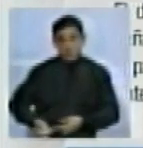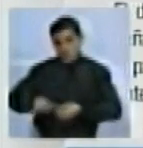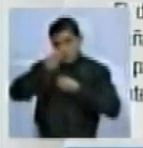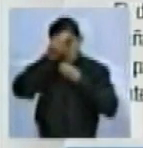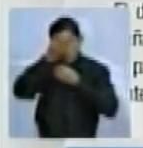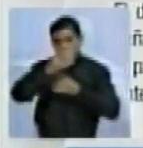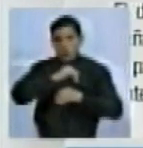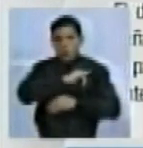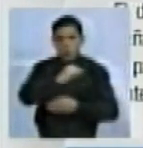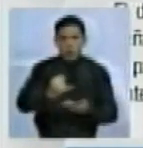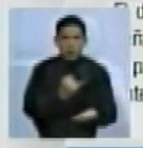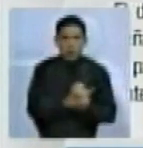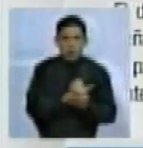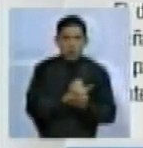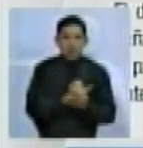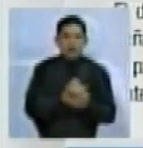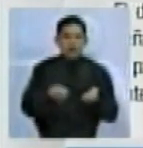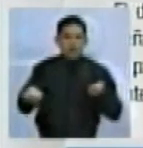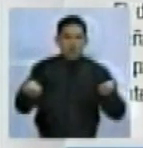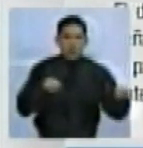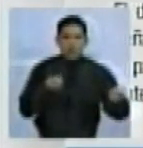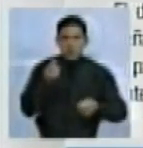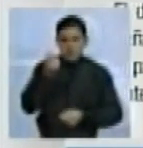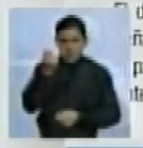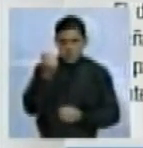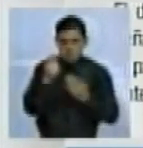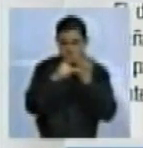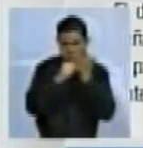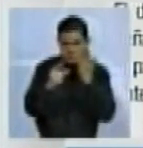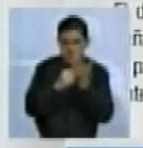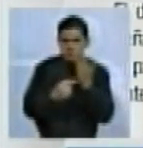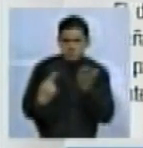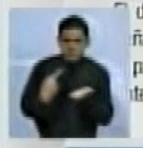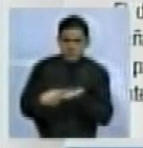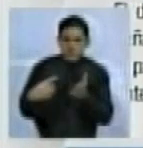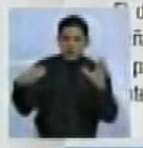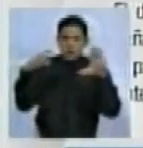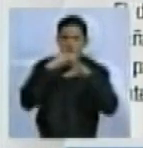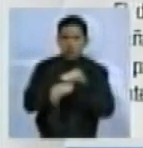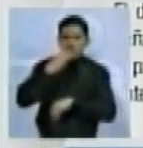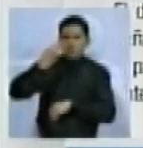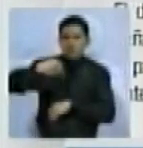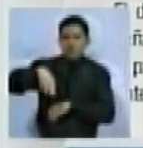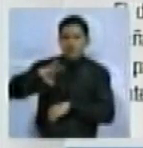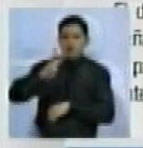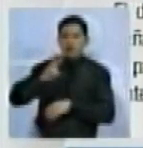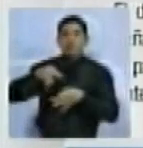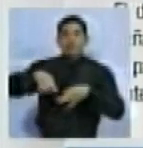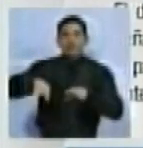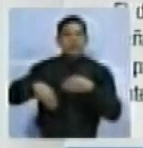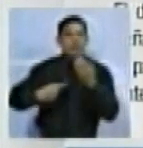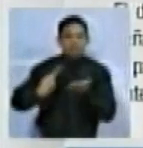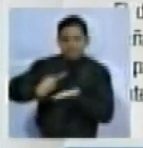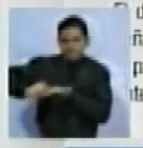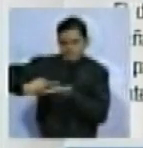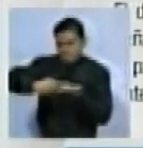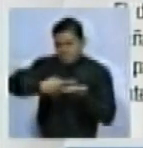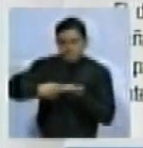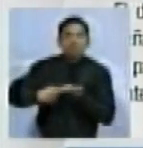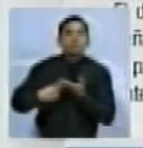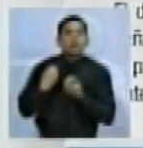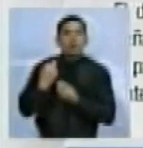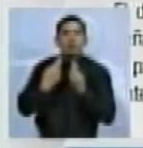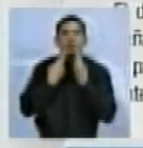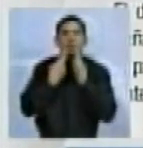la Junta de Política y Regulación Monetaria y Financiera sesionó la noche del miércoles 6 de febrero para analizar la resolución